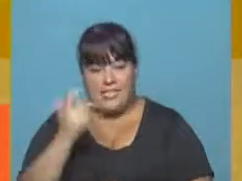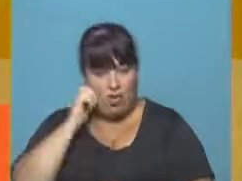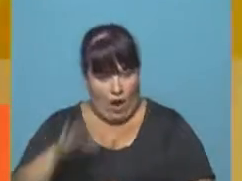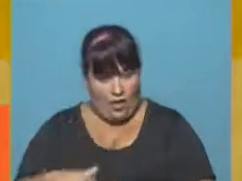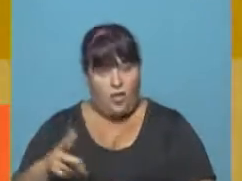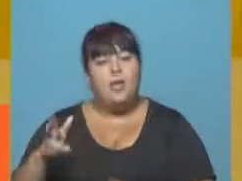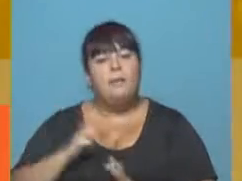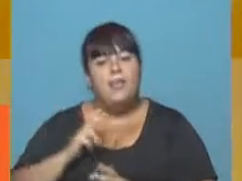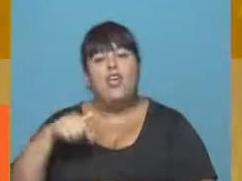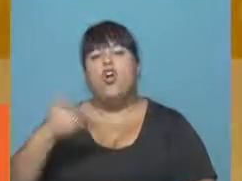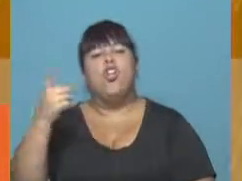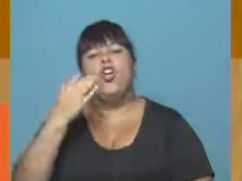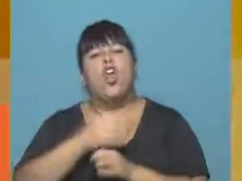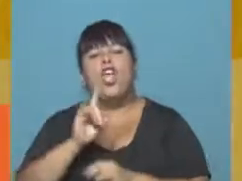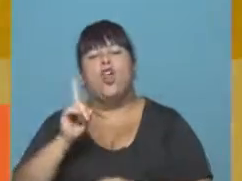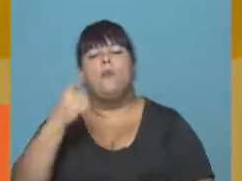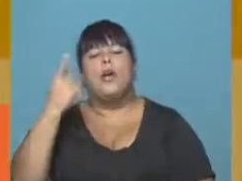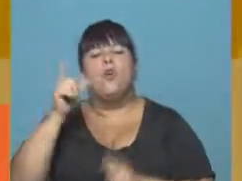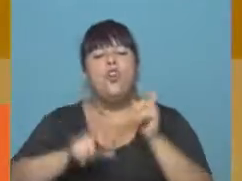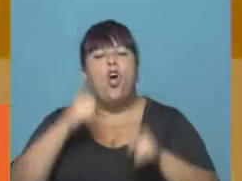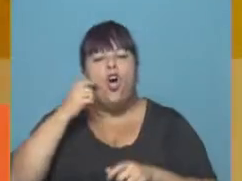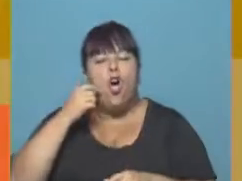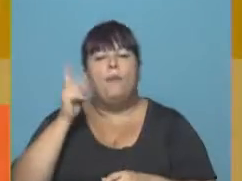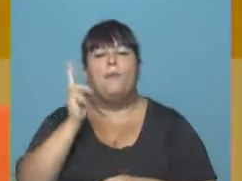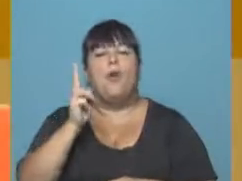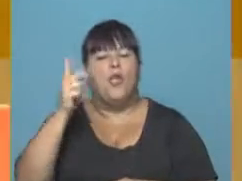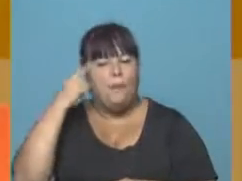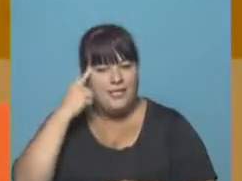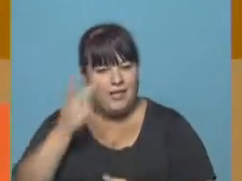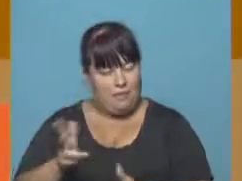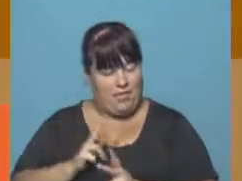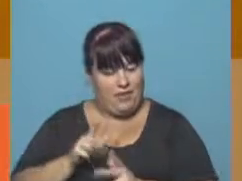y me dijo, ¿sabes por qué hoy no voy al colegio? Porque había unos señores que no te dejaban pensar.